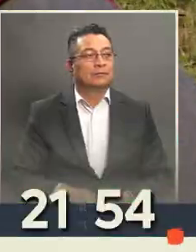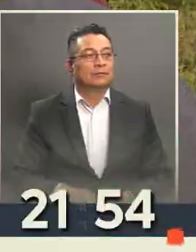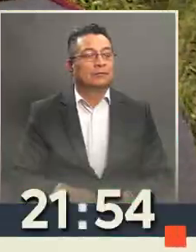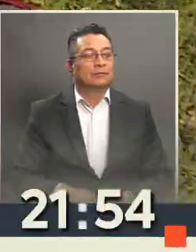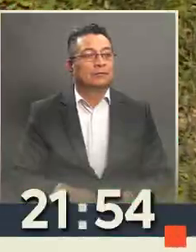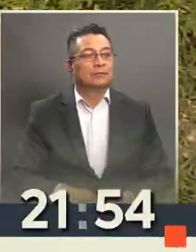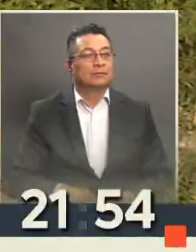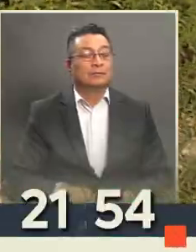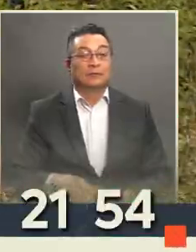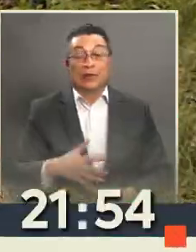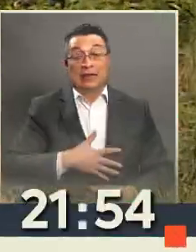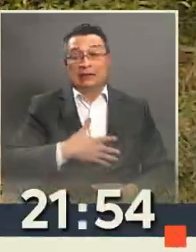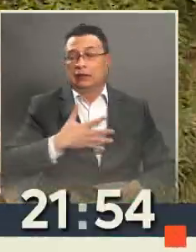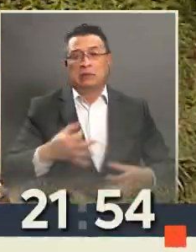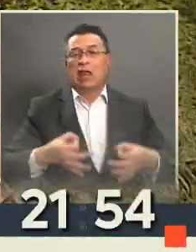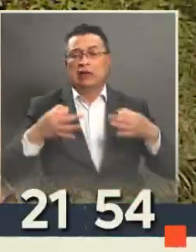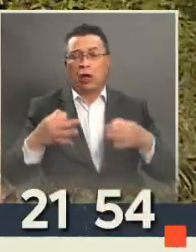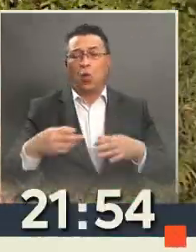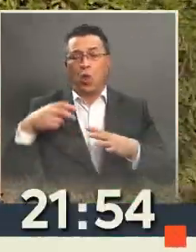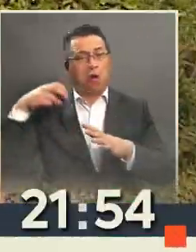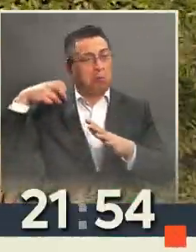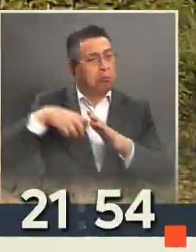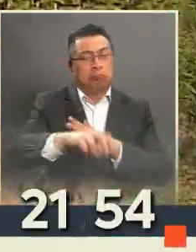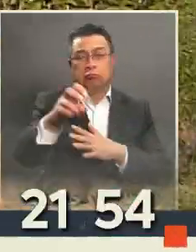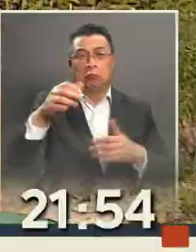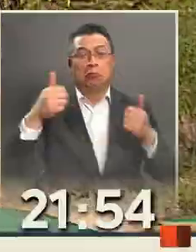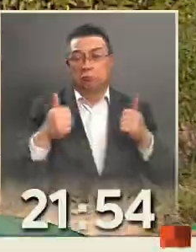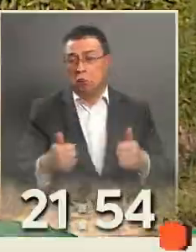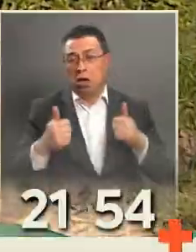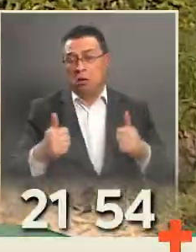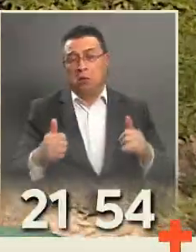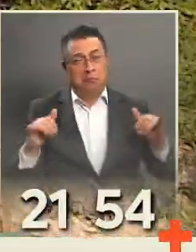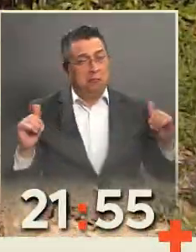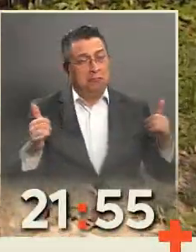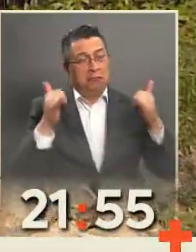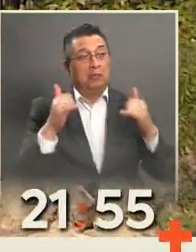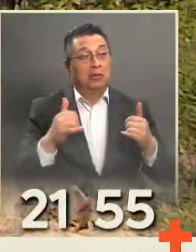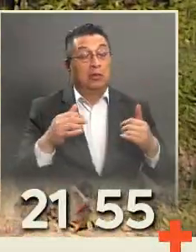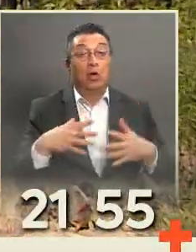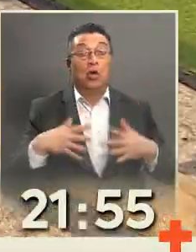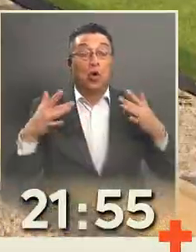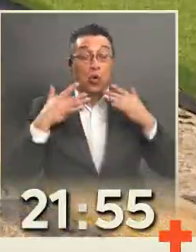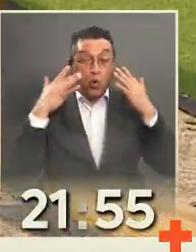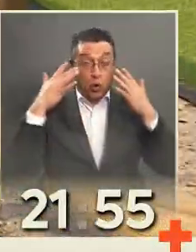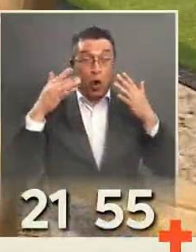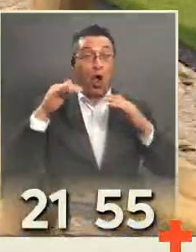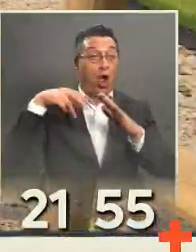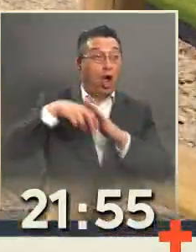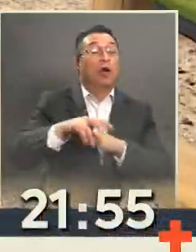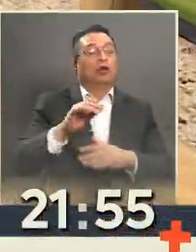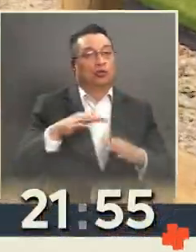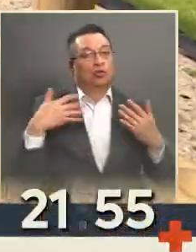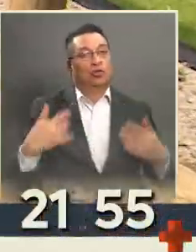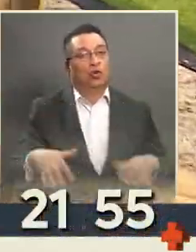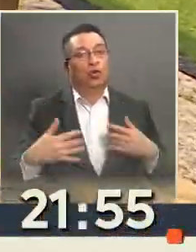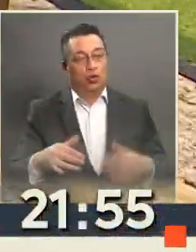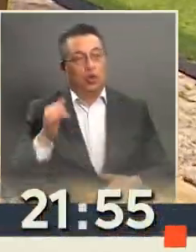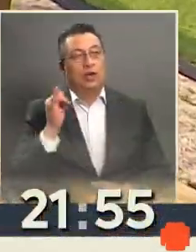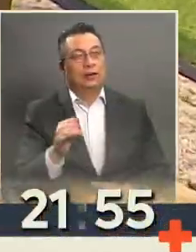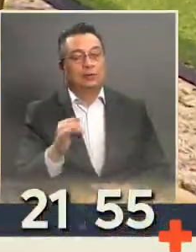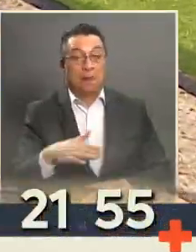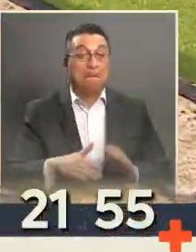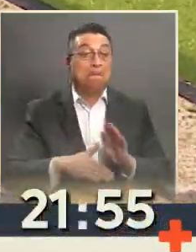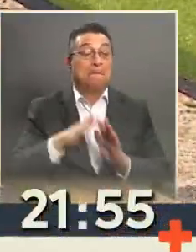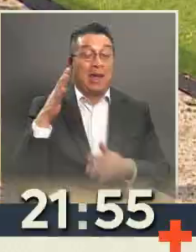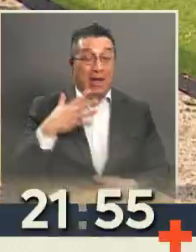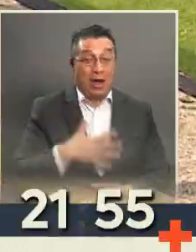Se siente súper seguro, así que bien, bien, se pasó bien. ¿Y la adrenalina arriba? A full. Lo que más me gustó fue